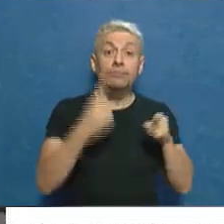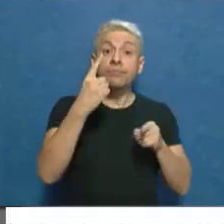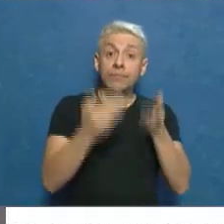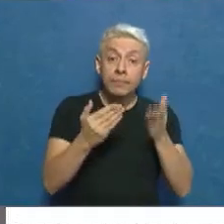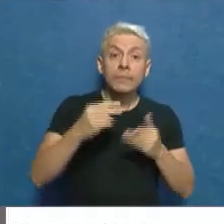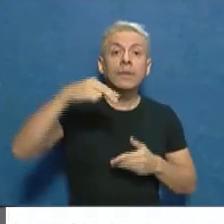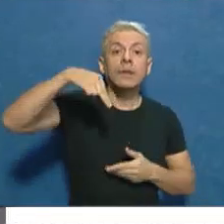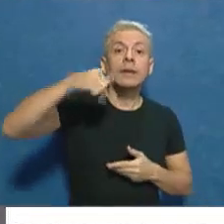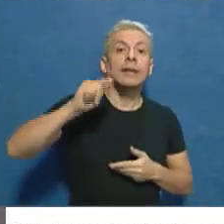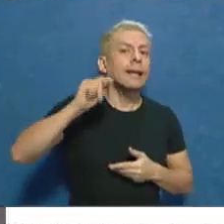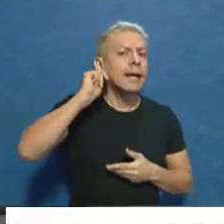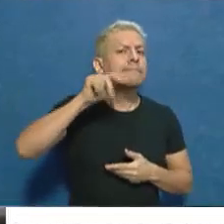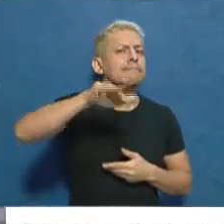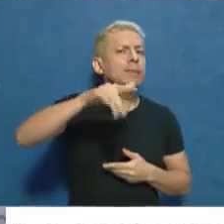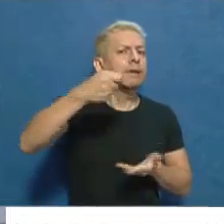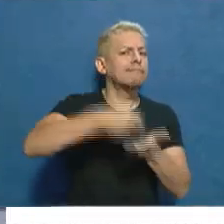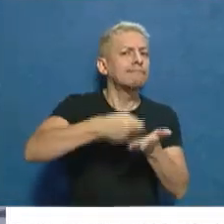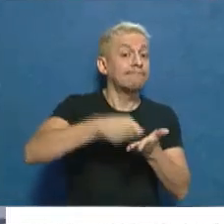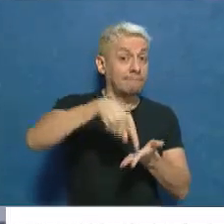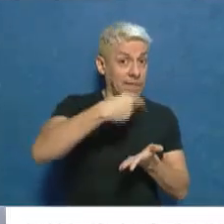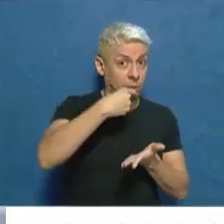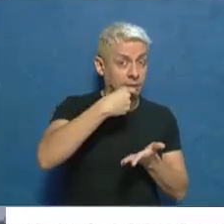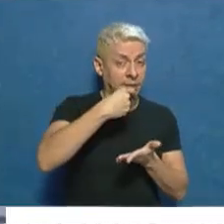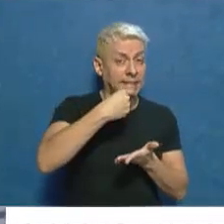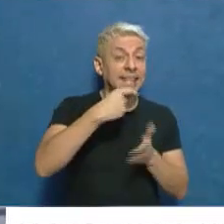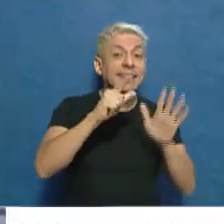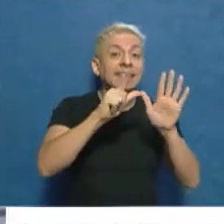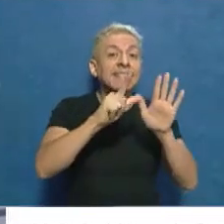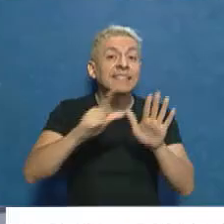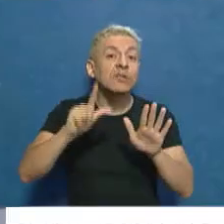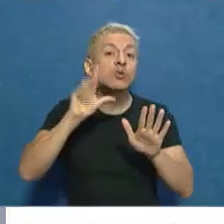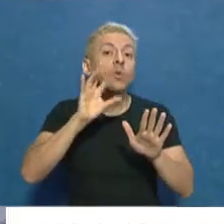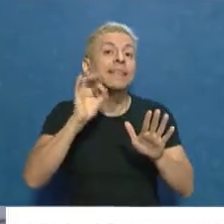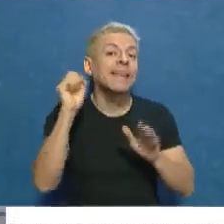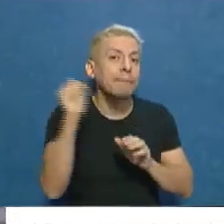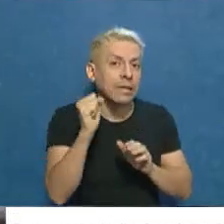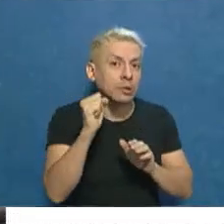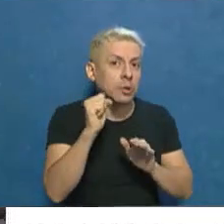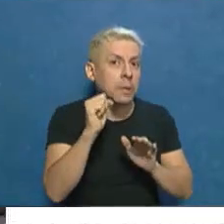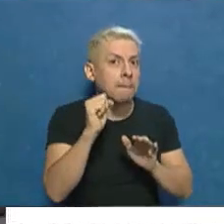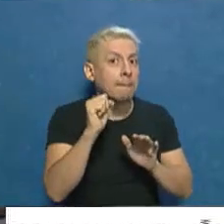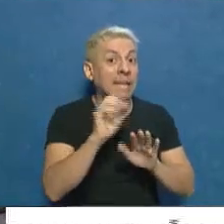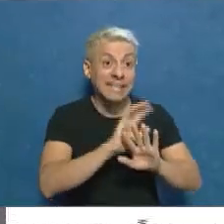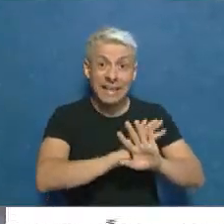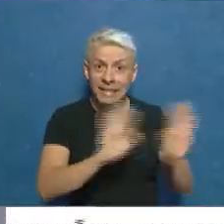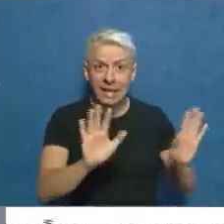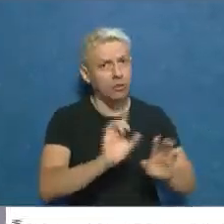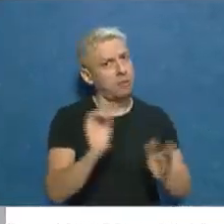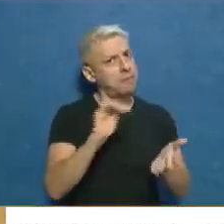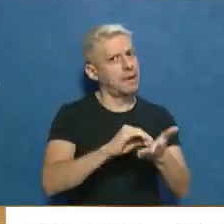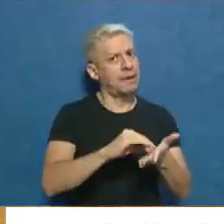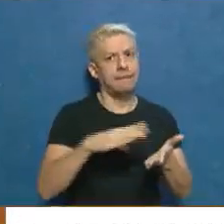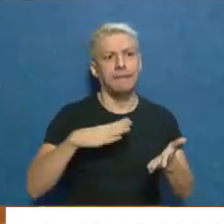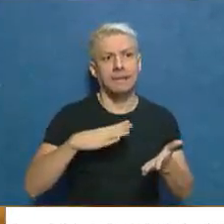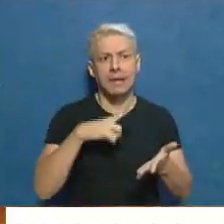de nalga que sale aproximadamente en la provincia de Mendoza 750 pesos. Pero no se realiza solo. Necesitamos